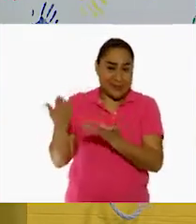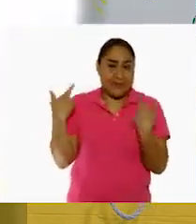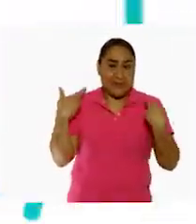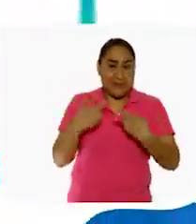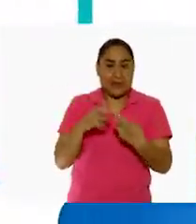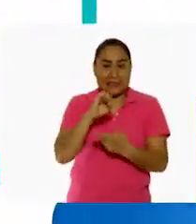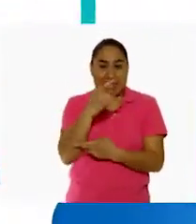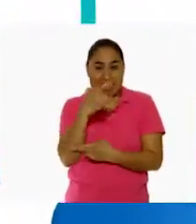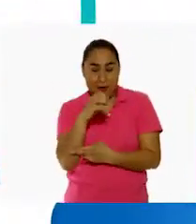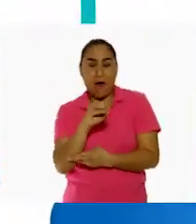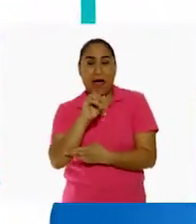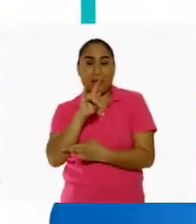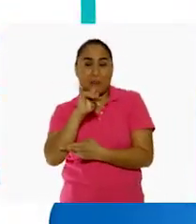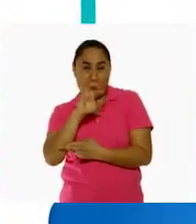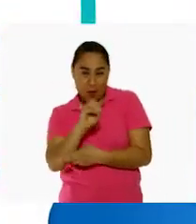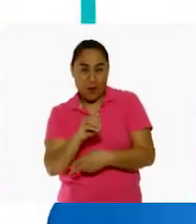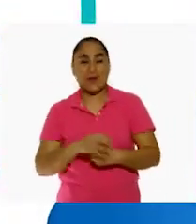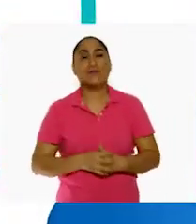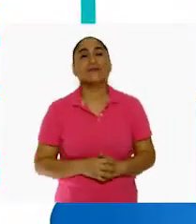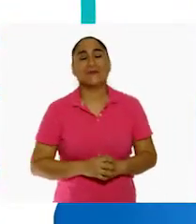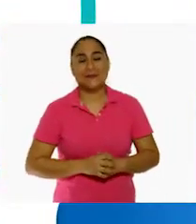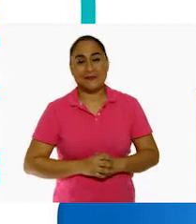Arturo López.